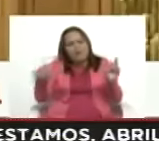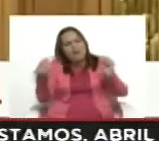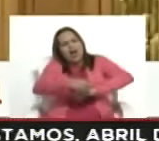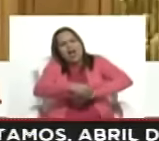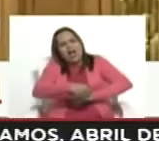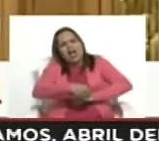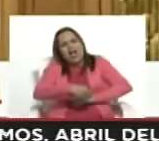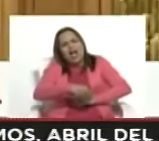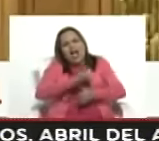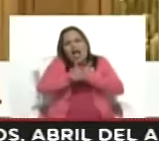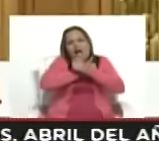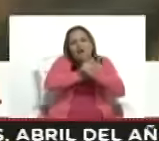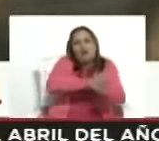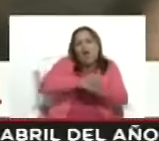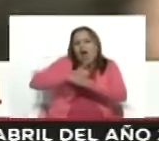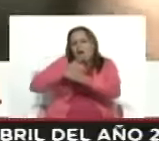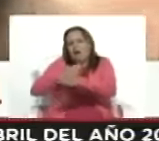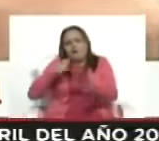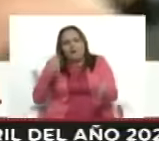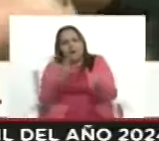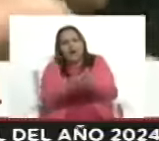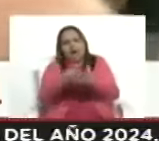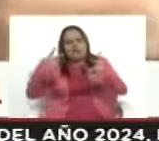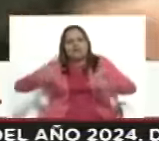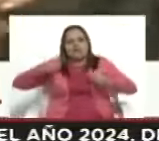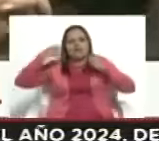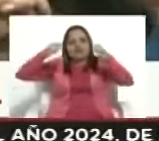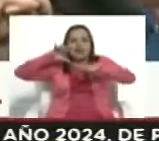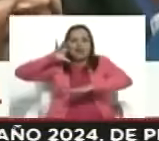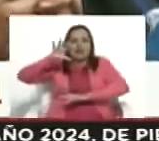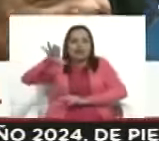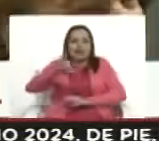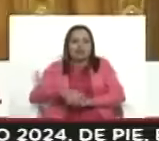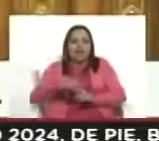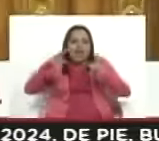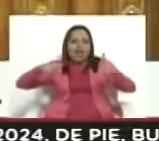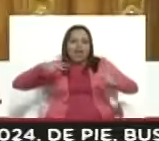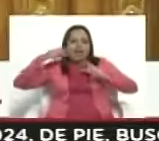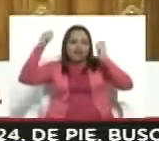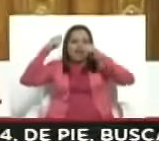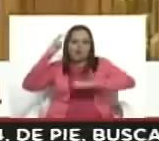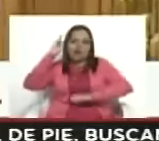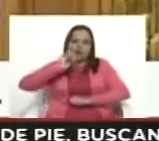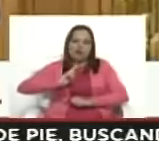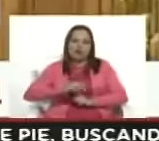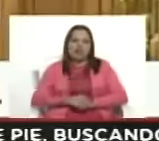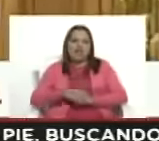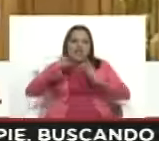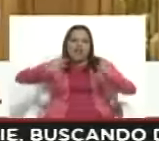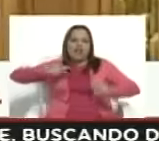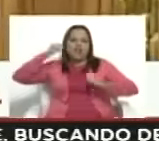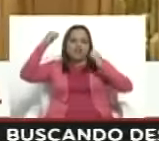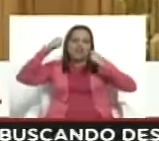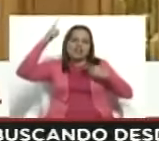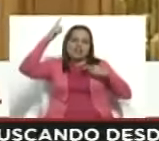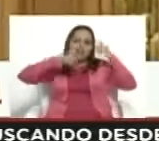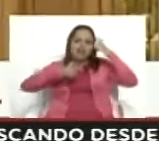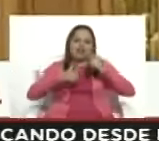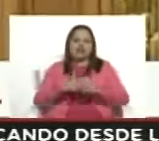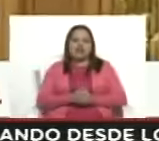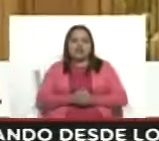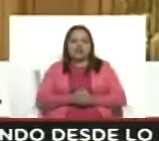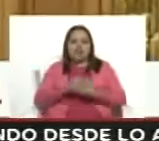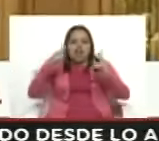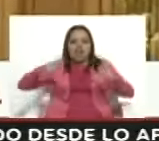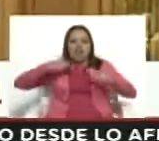Amor con amor se paga. ¡Que viva la patria! ¡Que viva! ¡Que viva Bolívar! ¡Que viva! ¡Que viva Chávez!